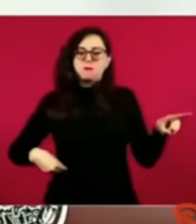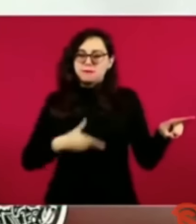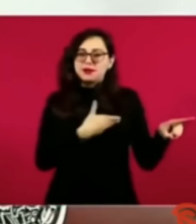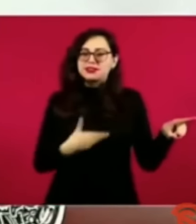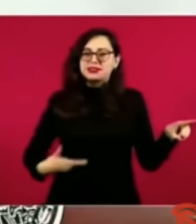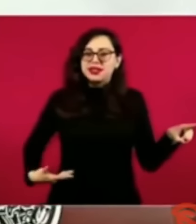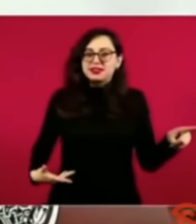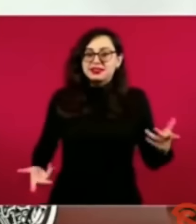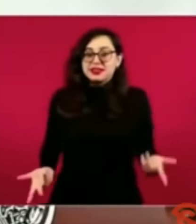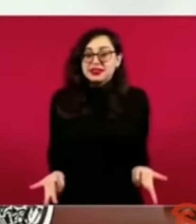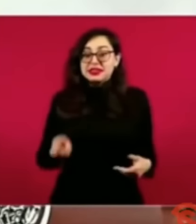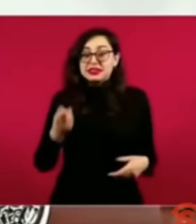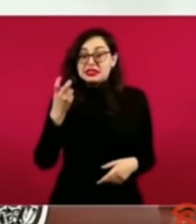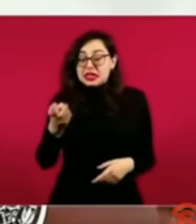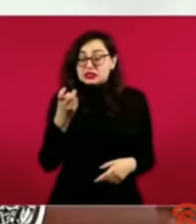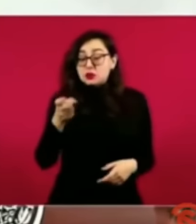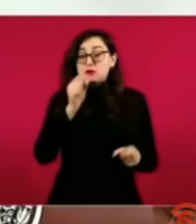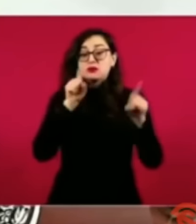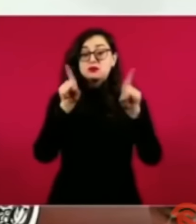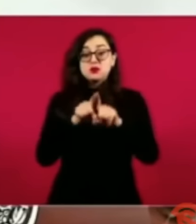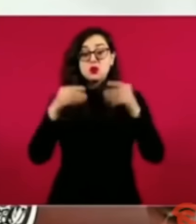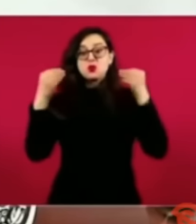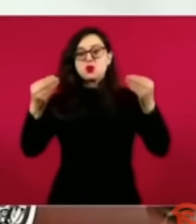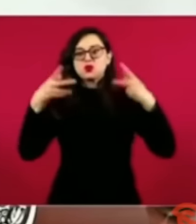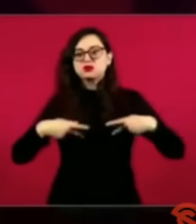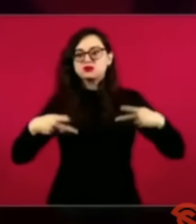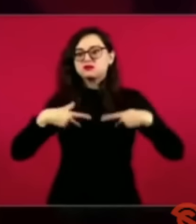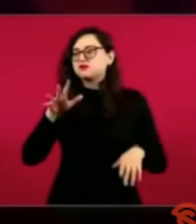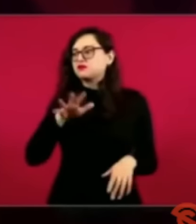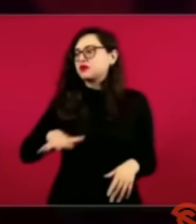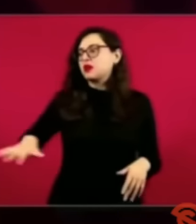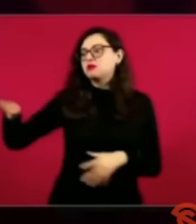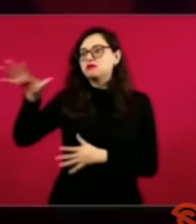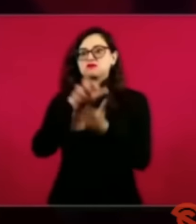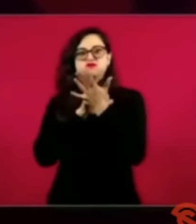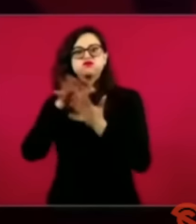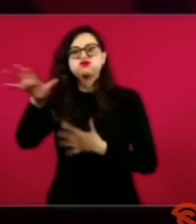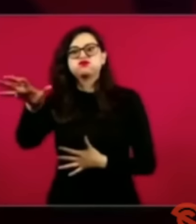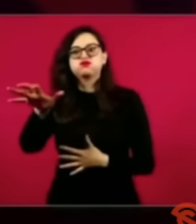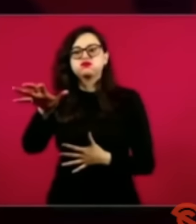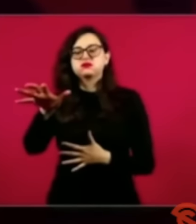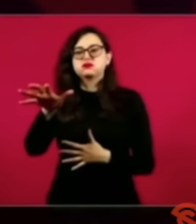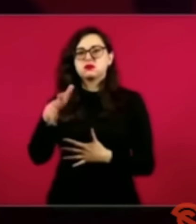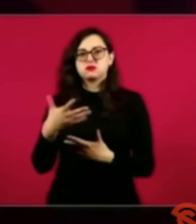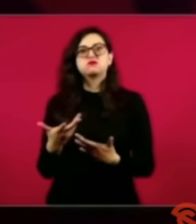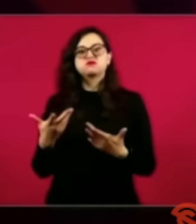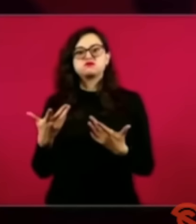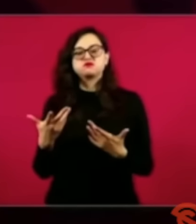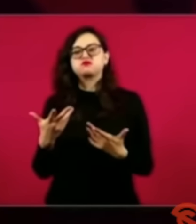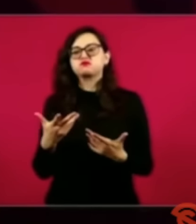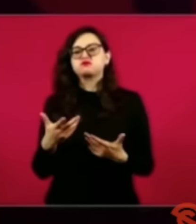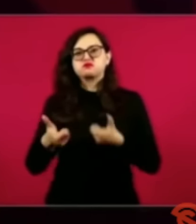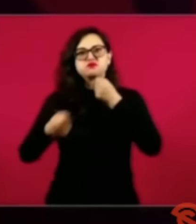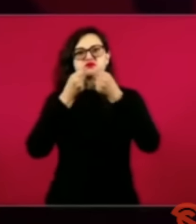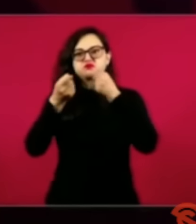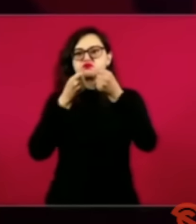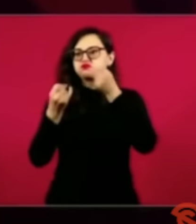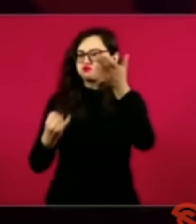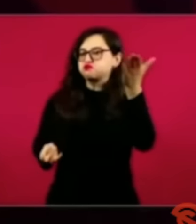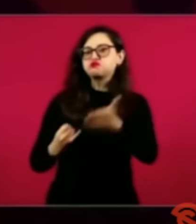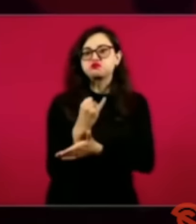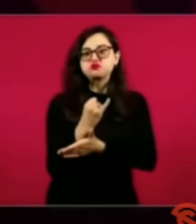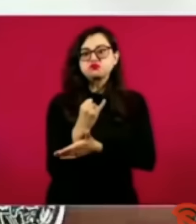miles. Por eso les decía, no le tengamos miedo a la palabra profesionalización de los medios. Me